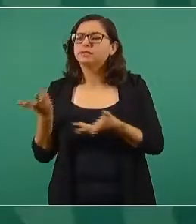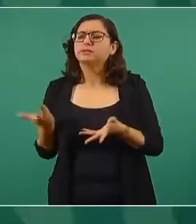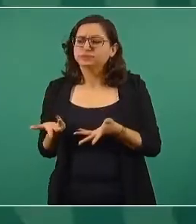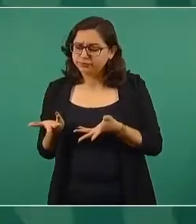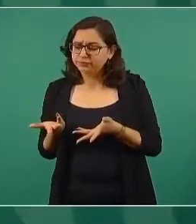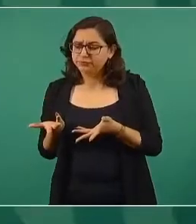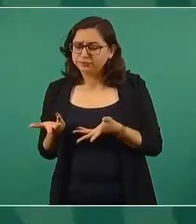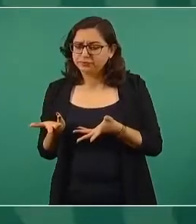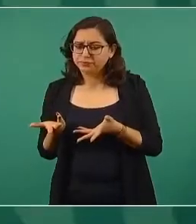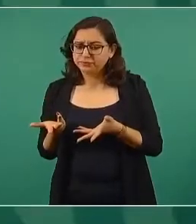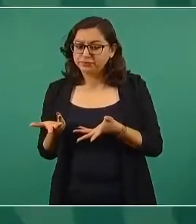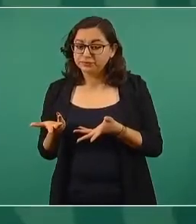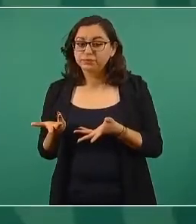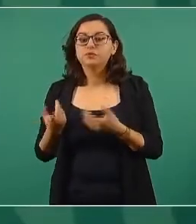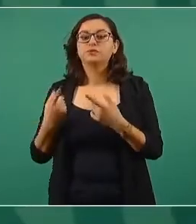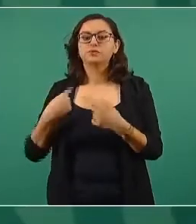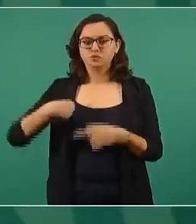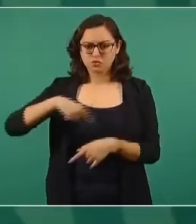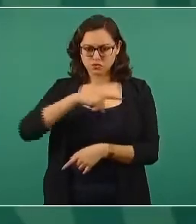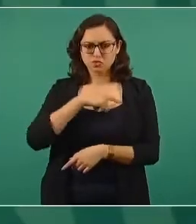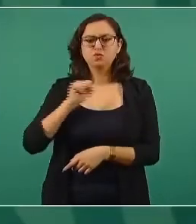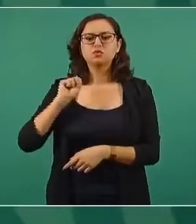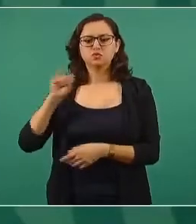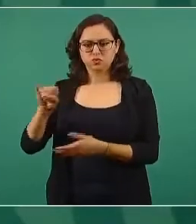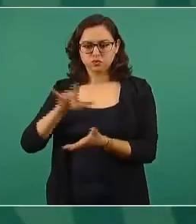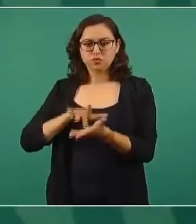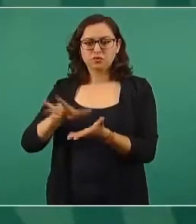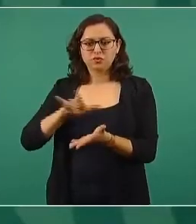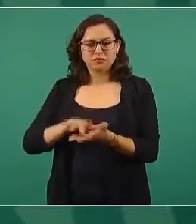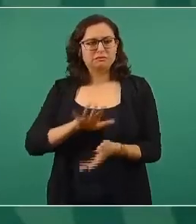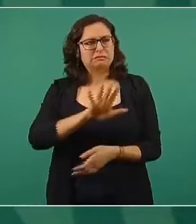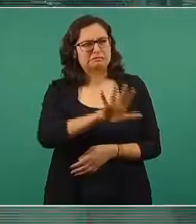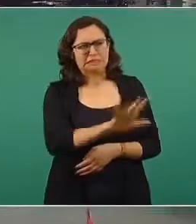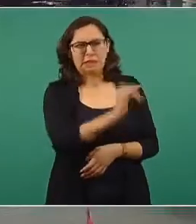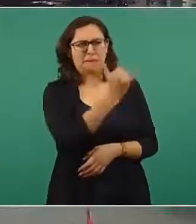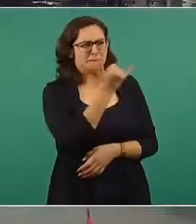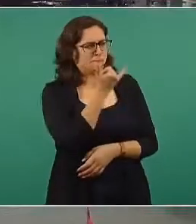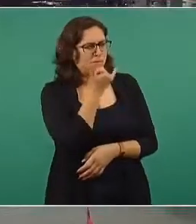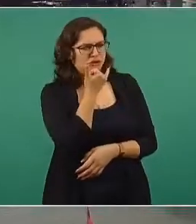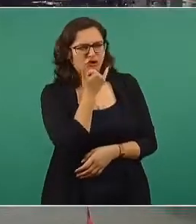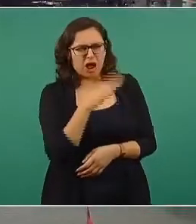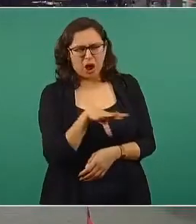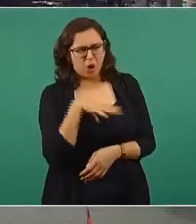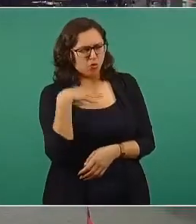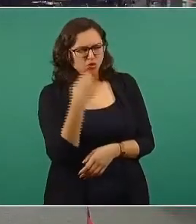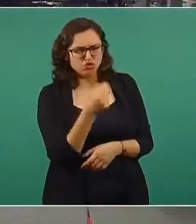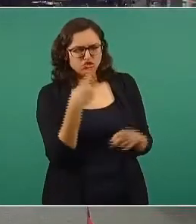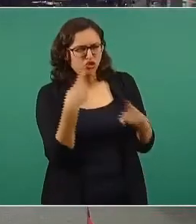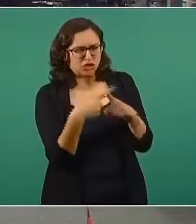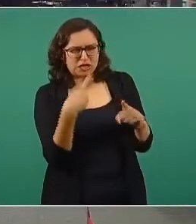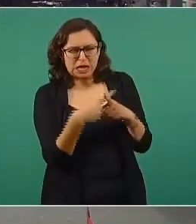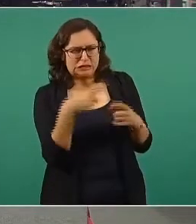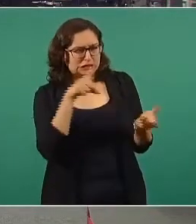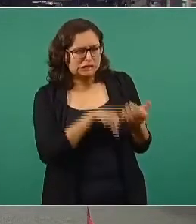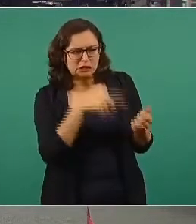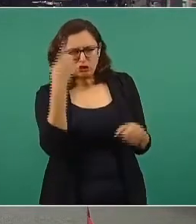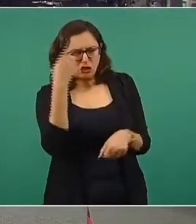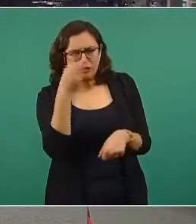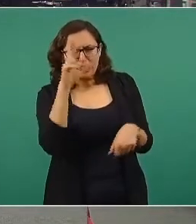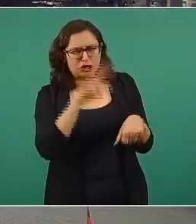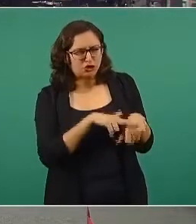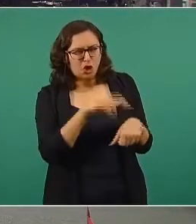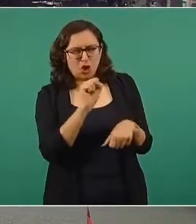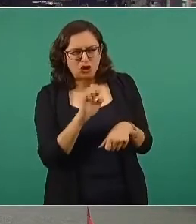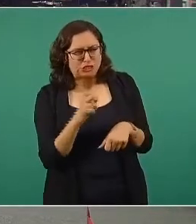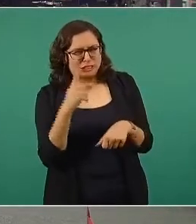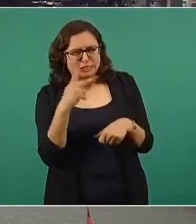a apoyar siempre. Señor presidente, pero ¿estos abusos de parte de quién son? ¿De las direcciones, de la Secretaría de Educación